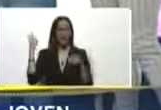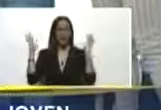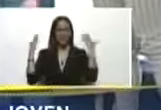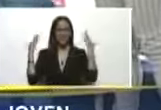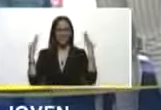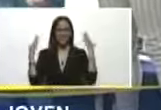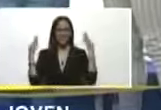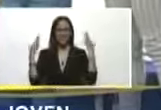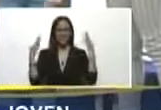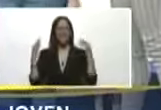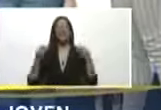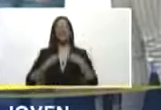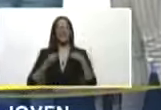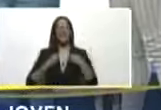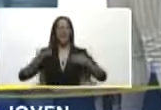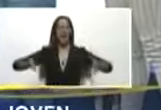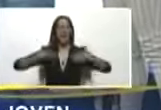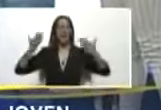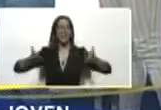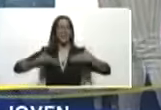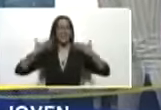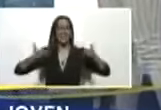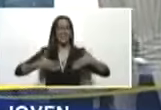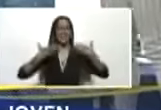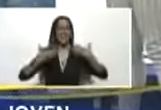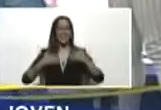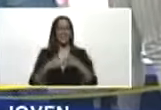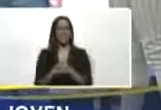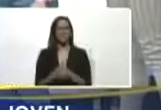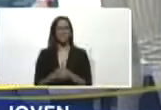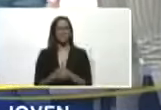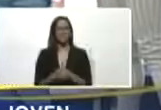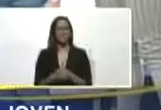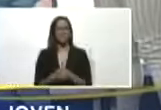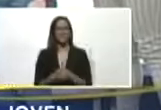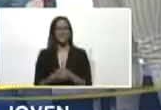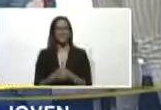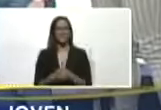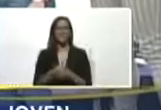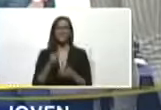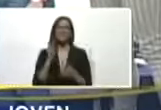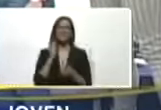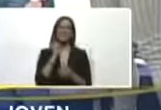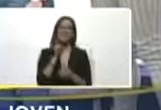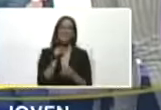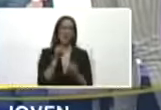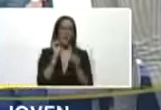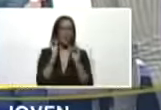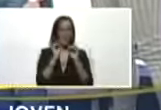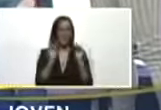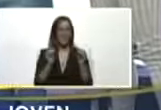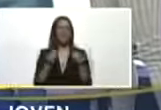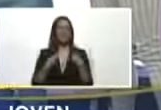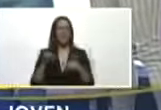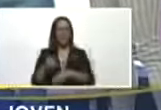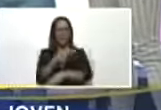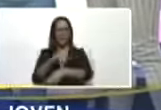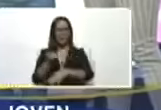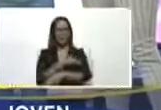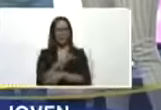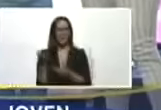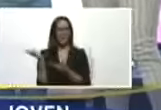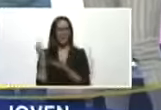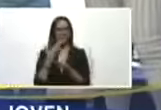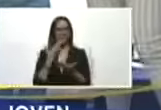Venezuela que viva la alegría via te lo contaré Que viva la música adelante Gracias